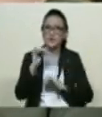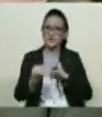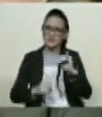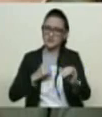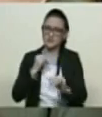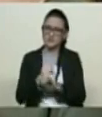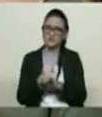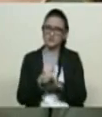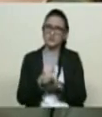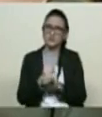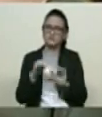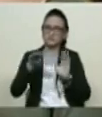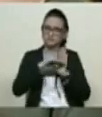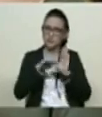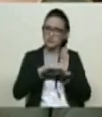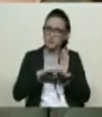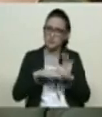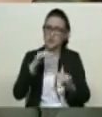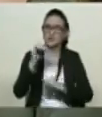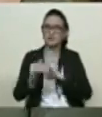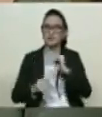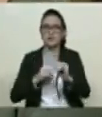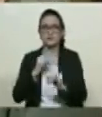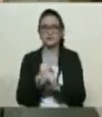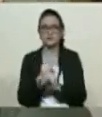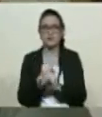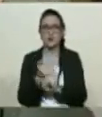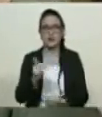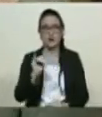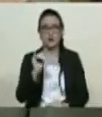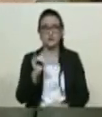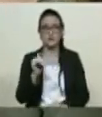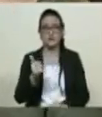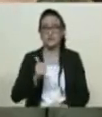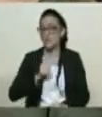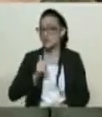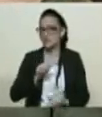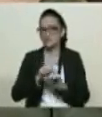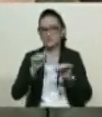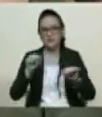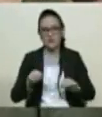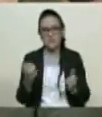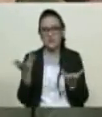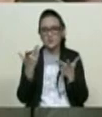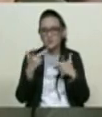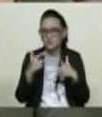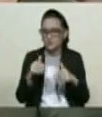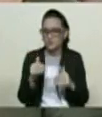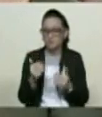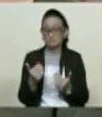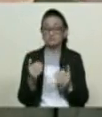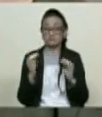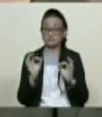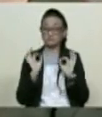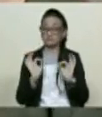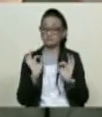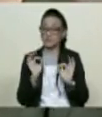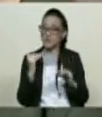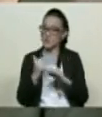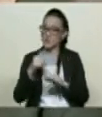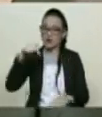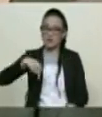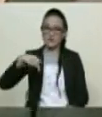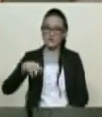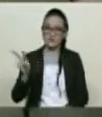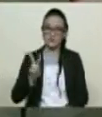internacional con los estándares internacionales que existen para cualquier sistema automatizado de gran nivel como es el que nosotros